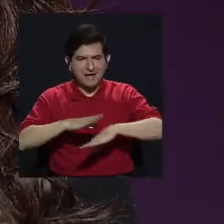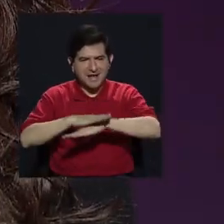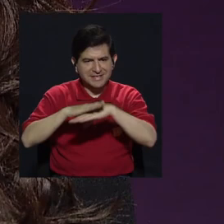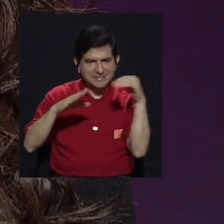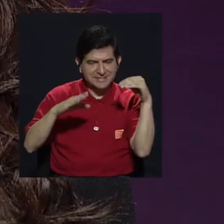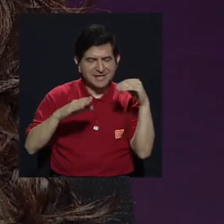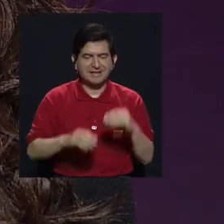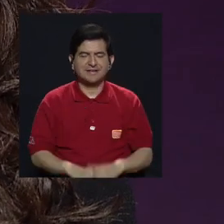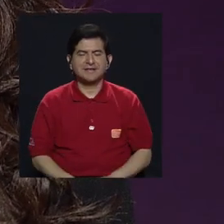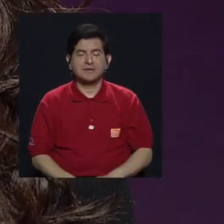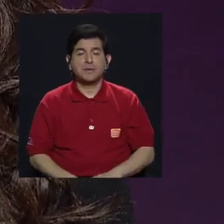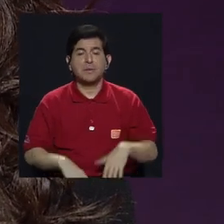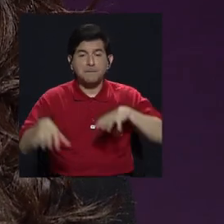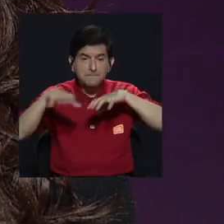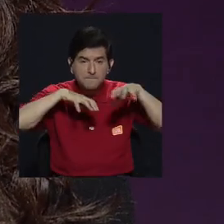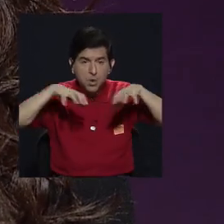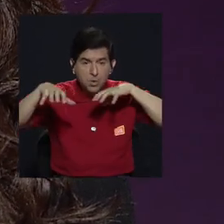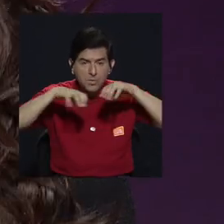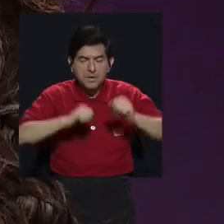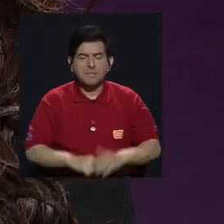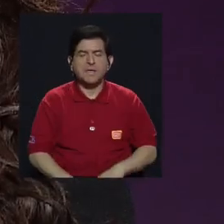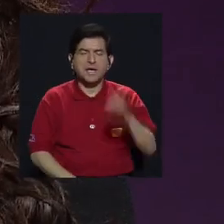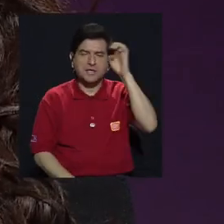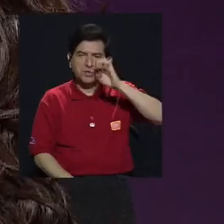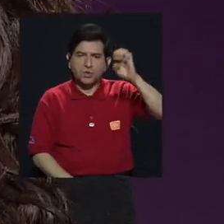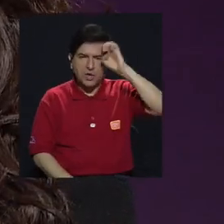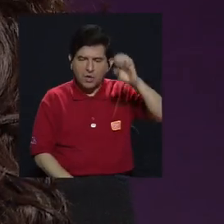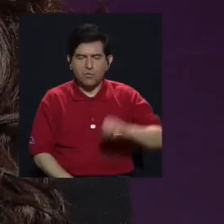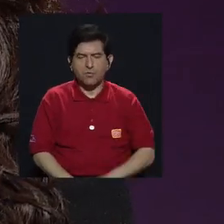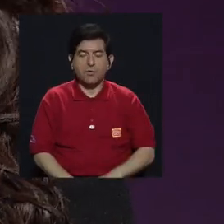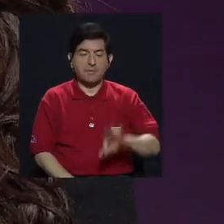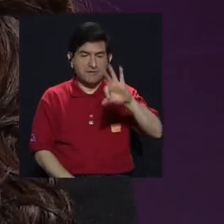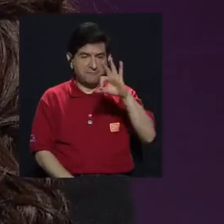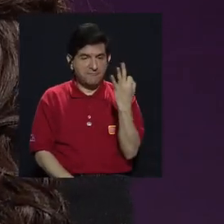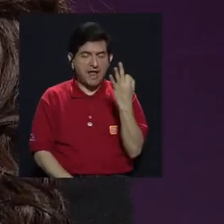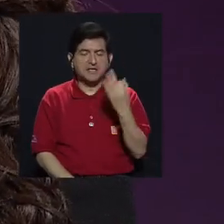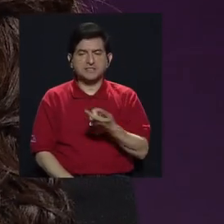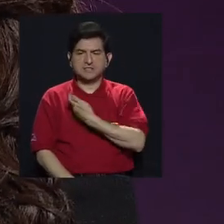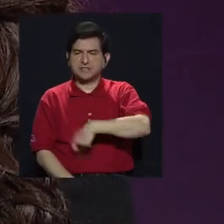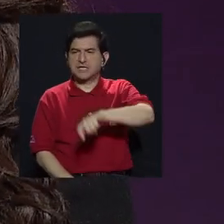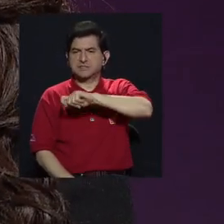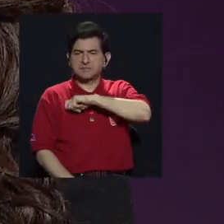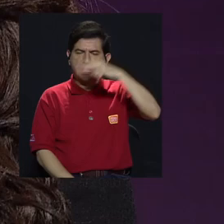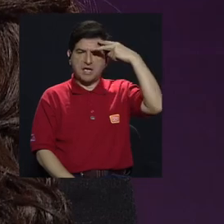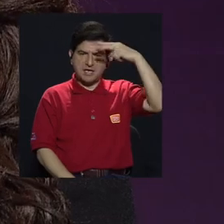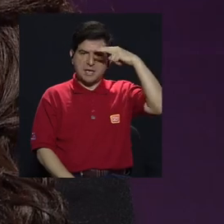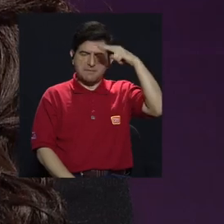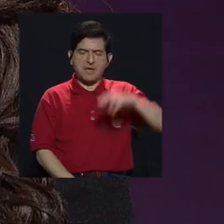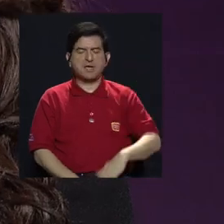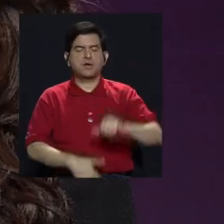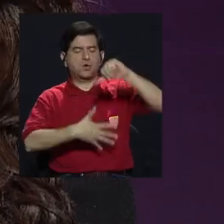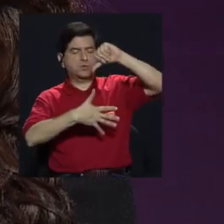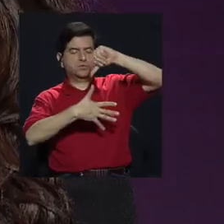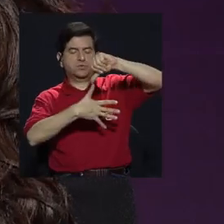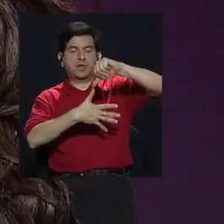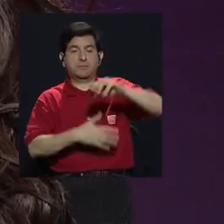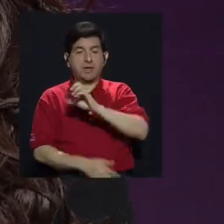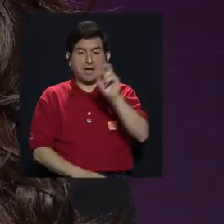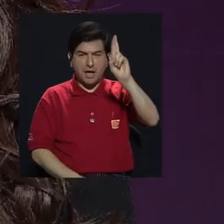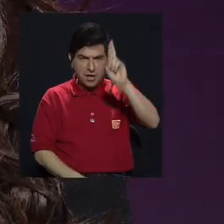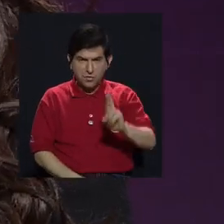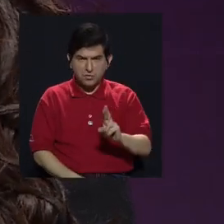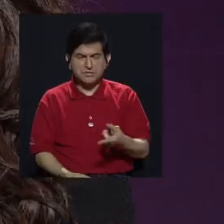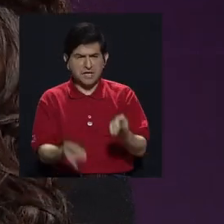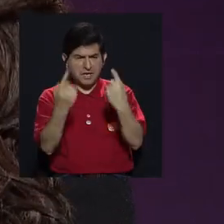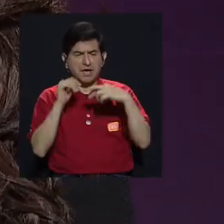del closet, por ejemplo, hay movimientos en Europa, principalmente en Francia, en España, en México, en Sudamérica. Aquí en Costa Rica